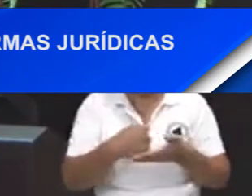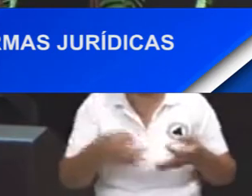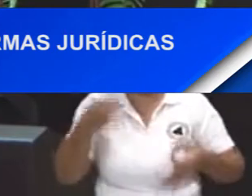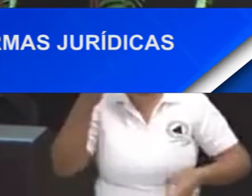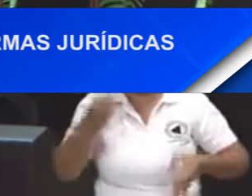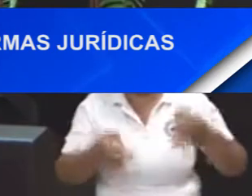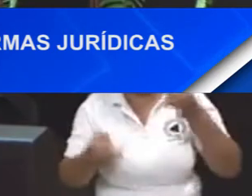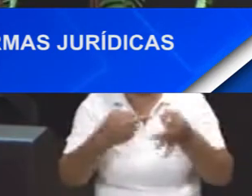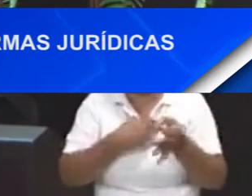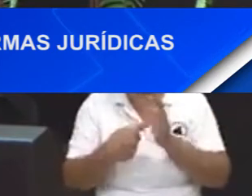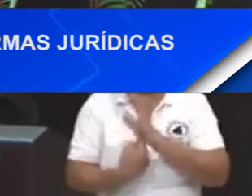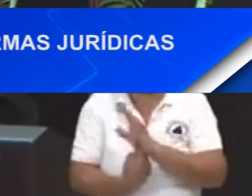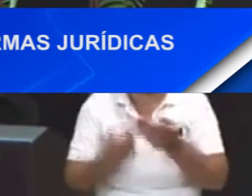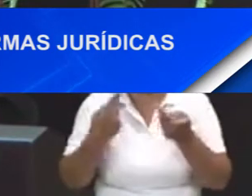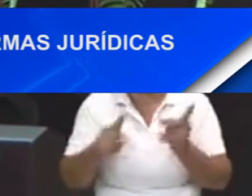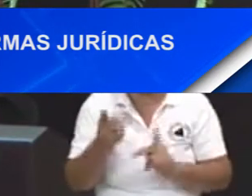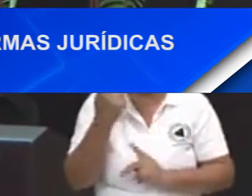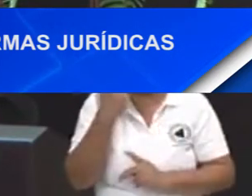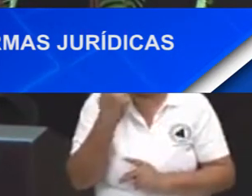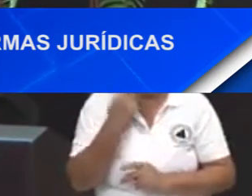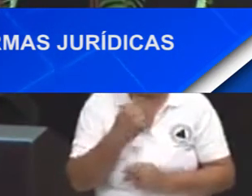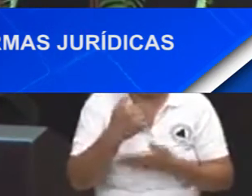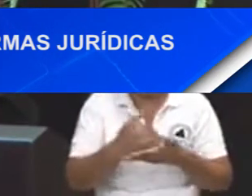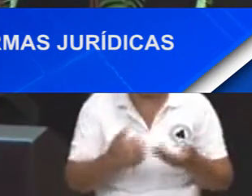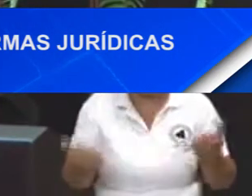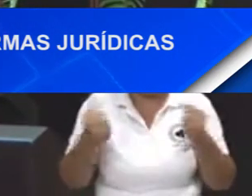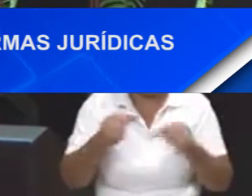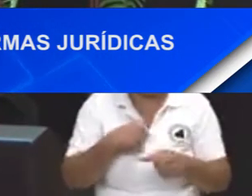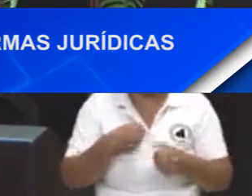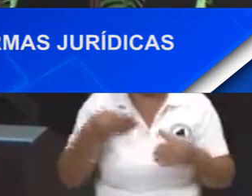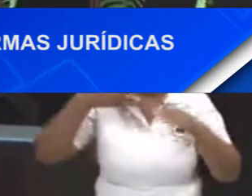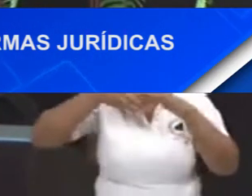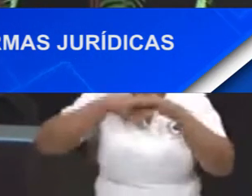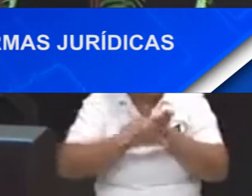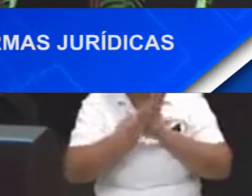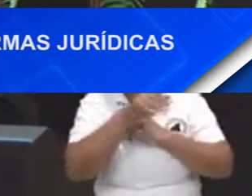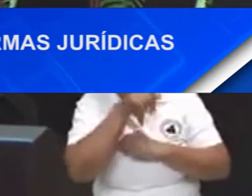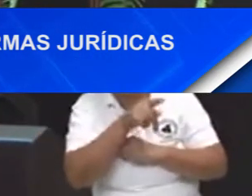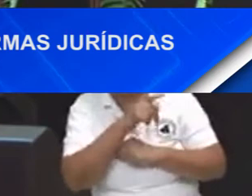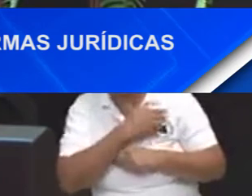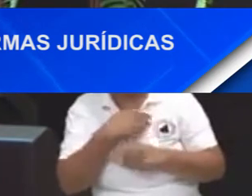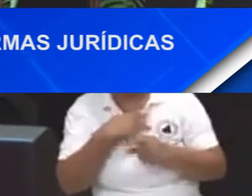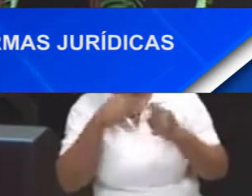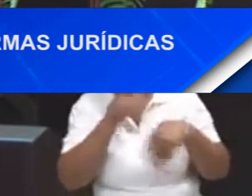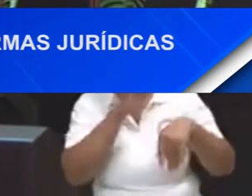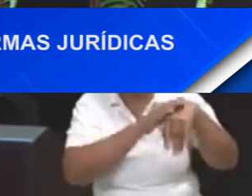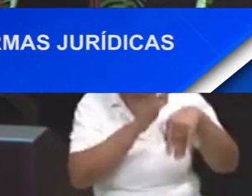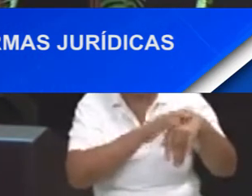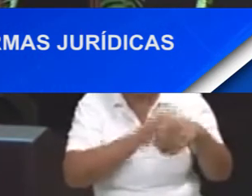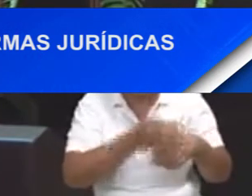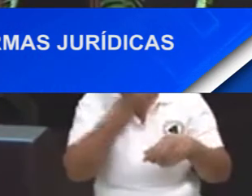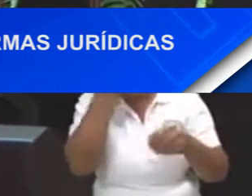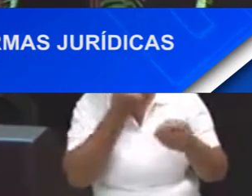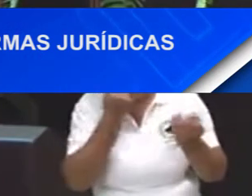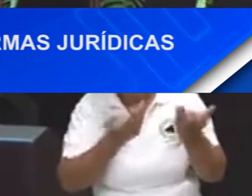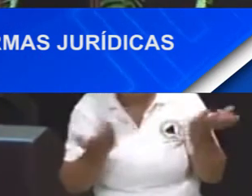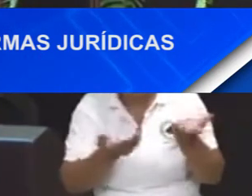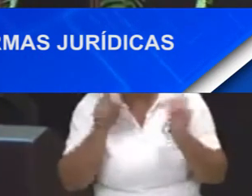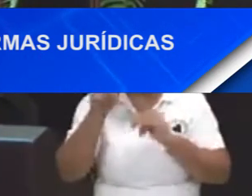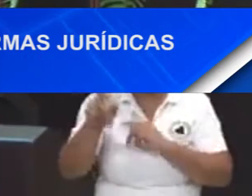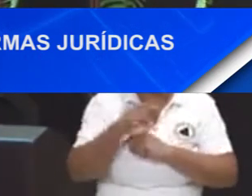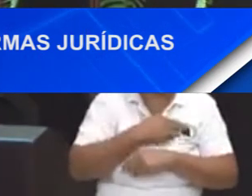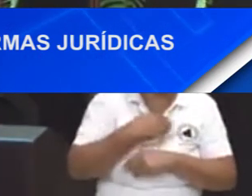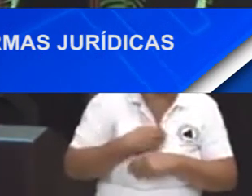Penal, que establece la obligación de guardar reserva al citado y o entrevistado por parte